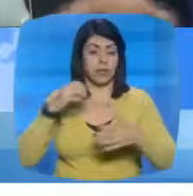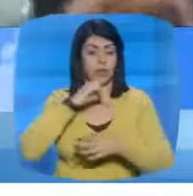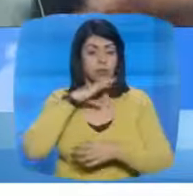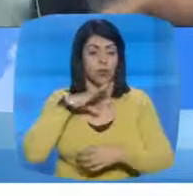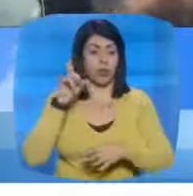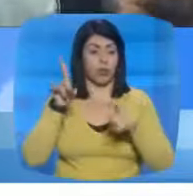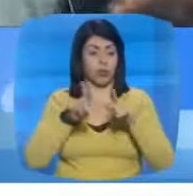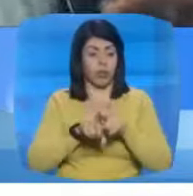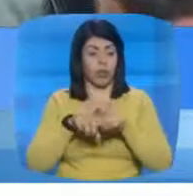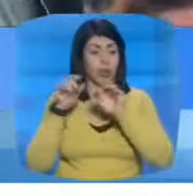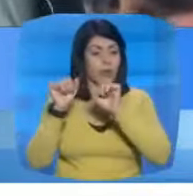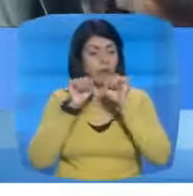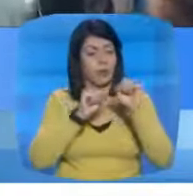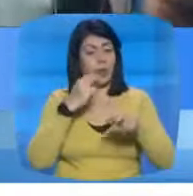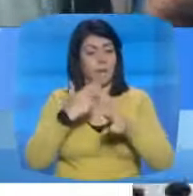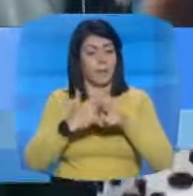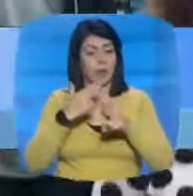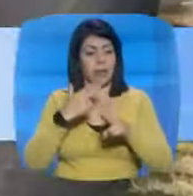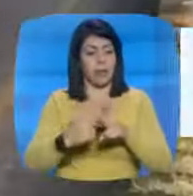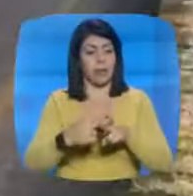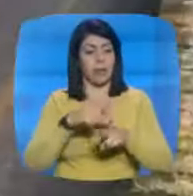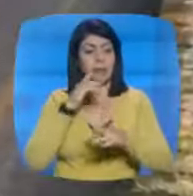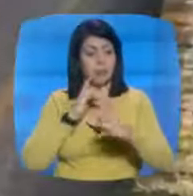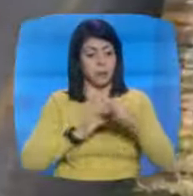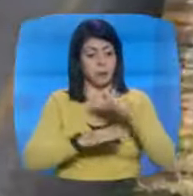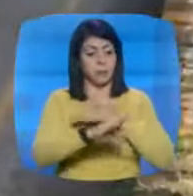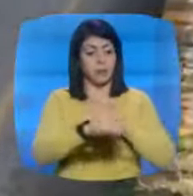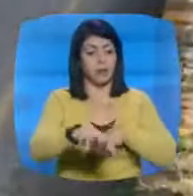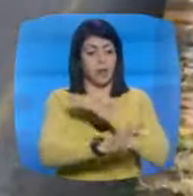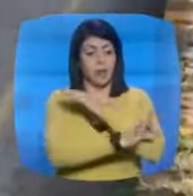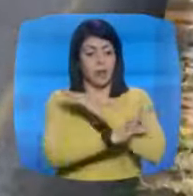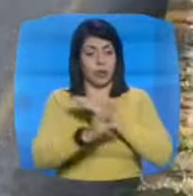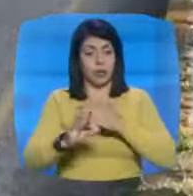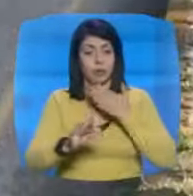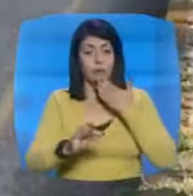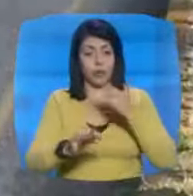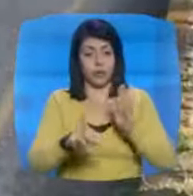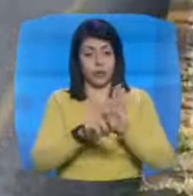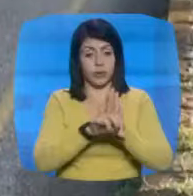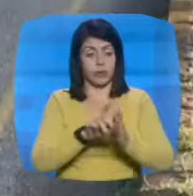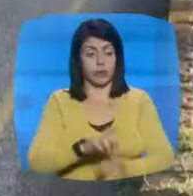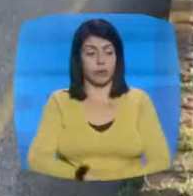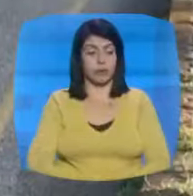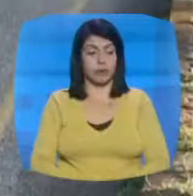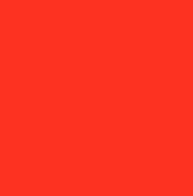historia, así como para evitar los peligros de pasar la frontera sin documentos.